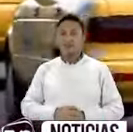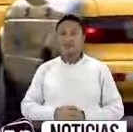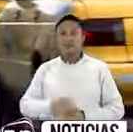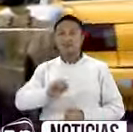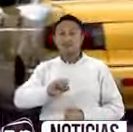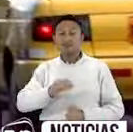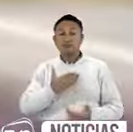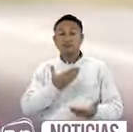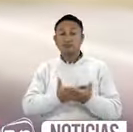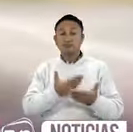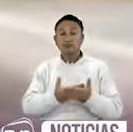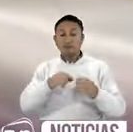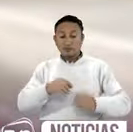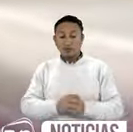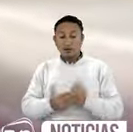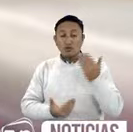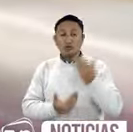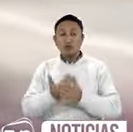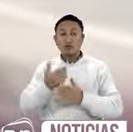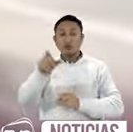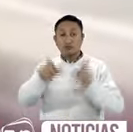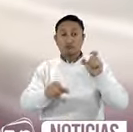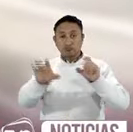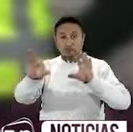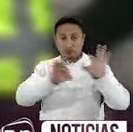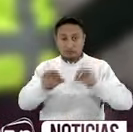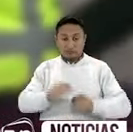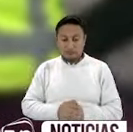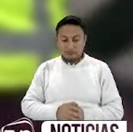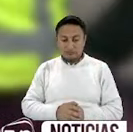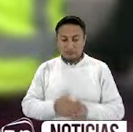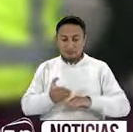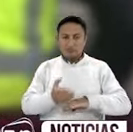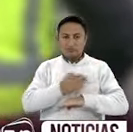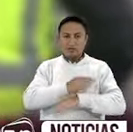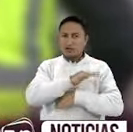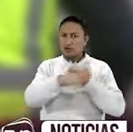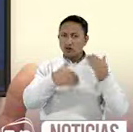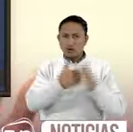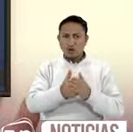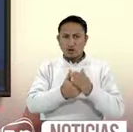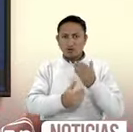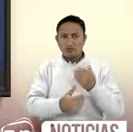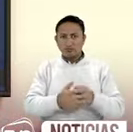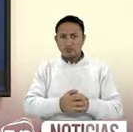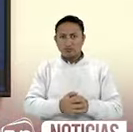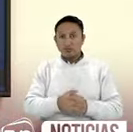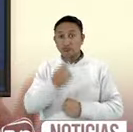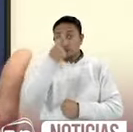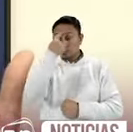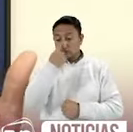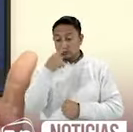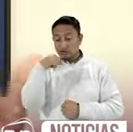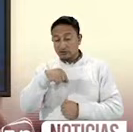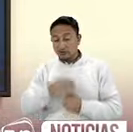plantea que para la selección de los nuevos agentes se debe tener todos los filtros posibles. Tratar de tener mayor información de quiénes